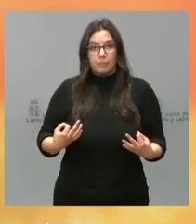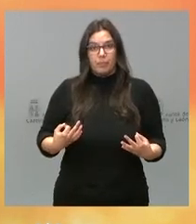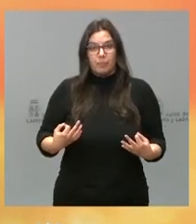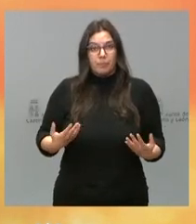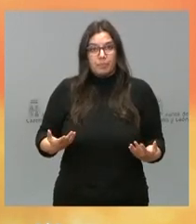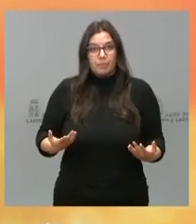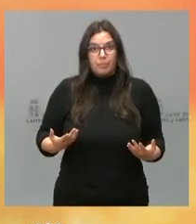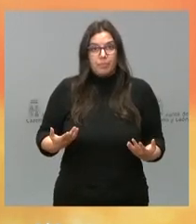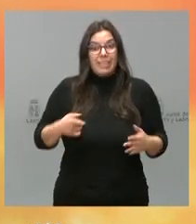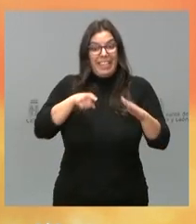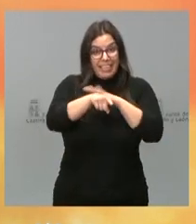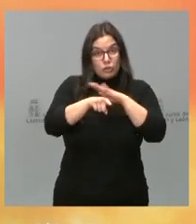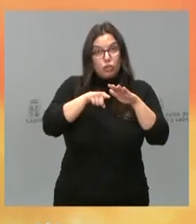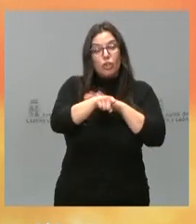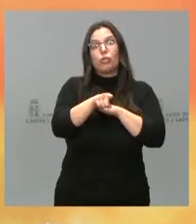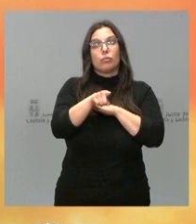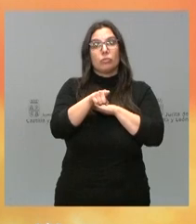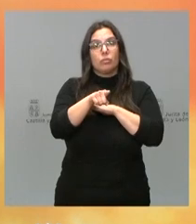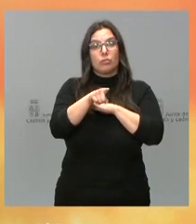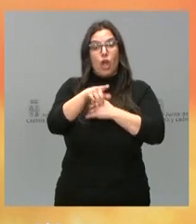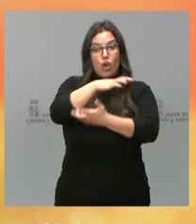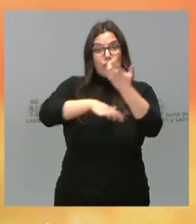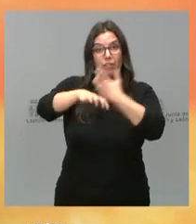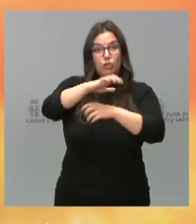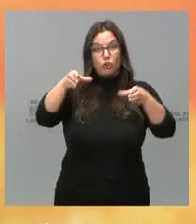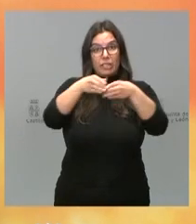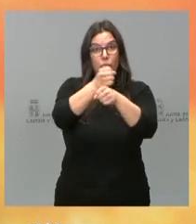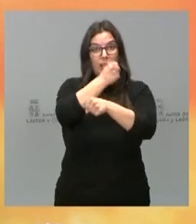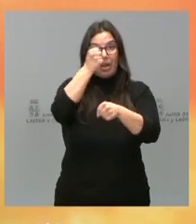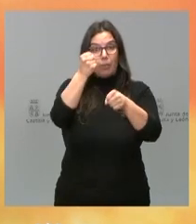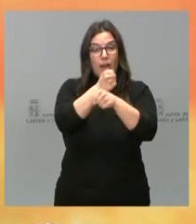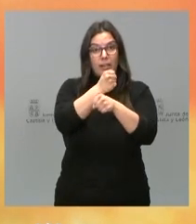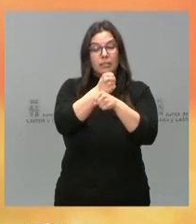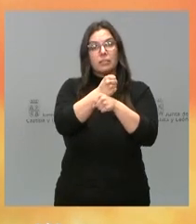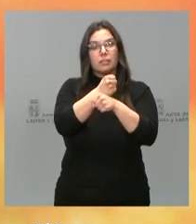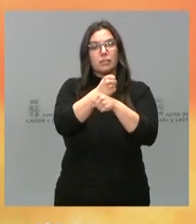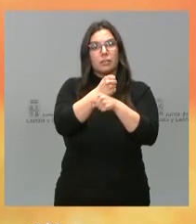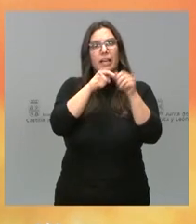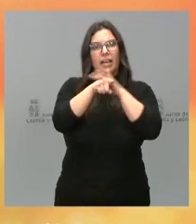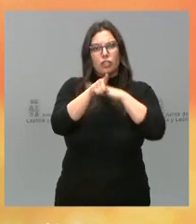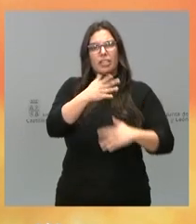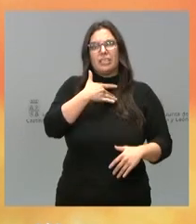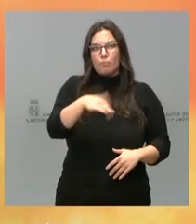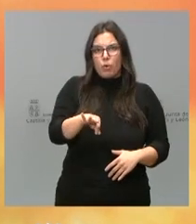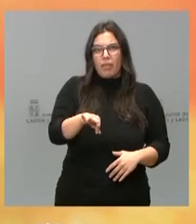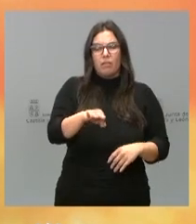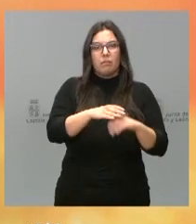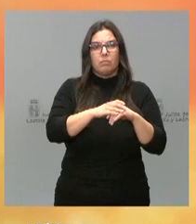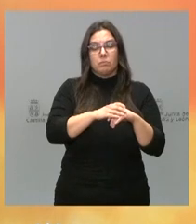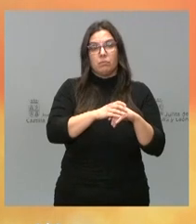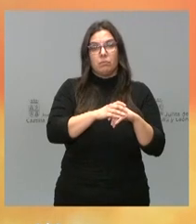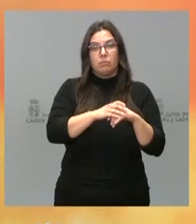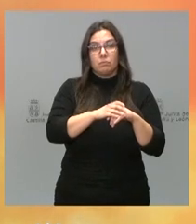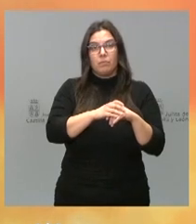la gestión de los conflictos colectivos Más allá de las instituciones o no pero